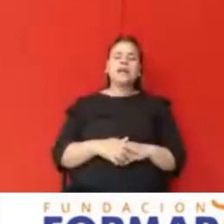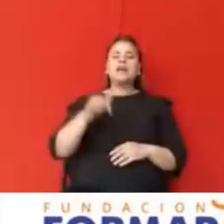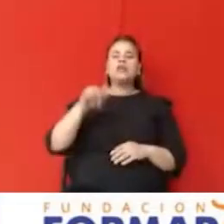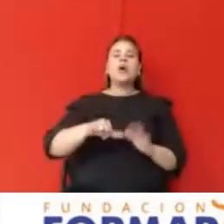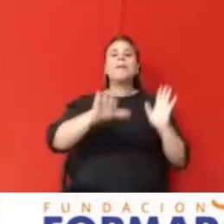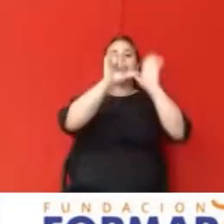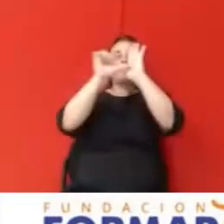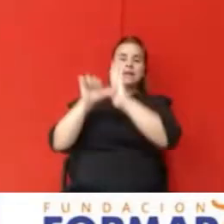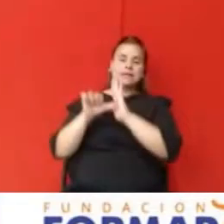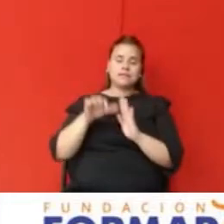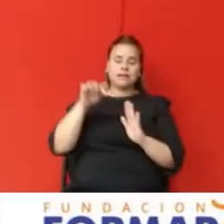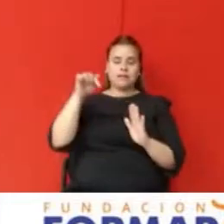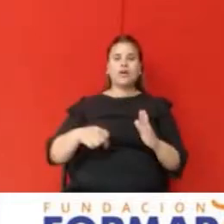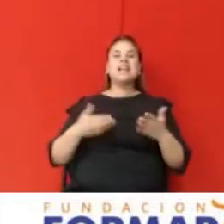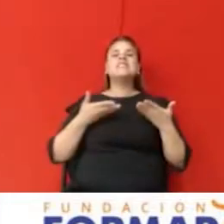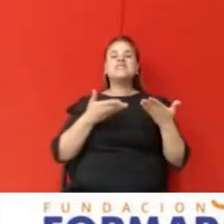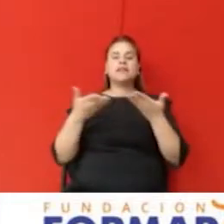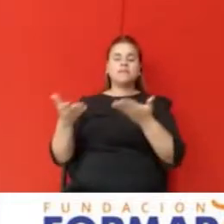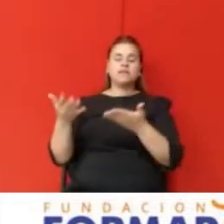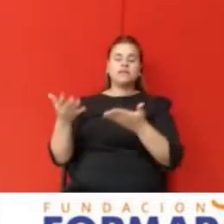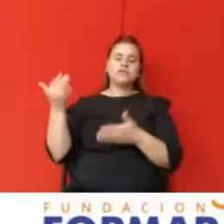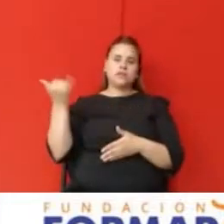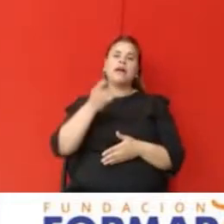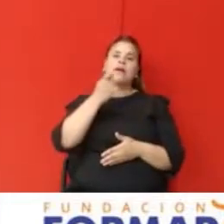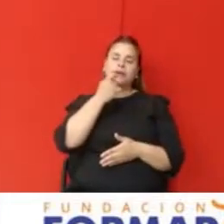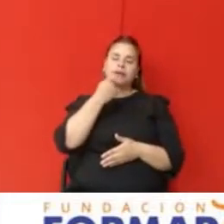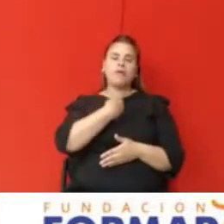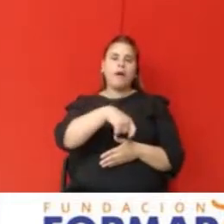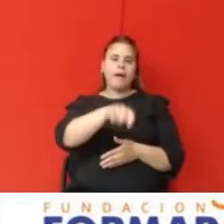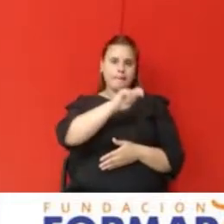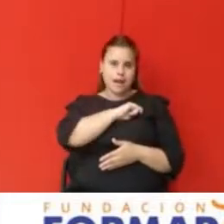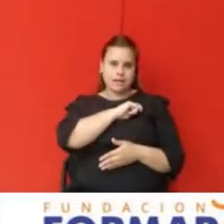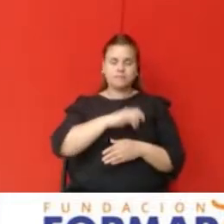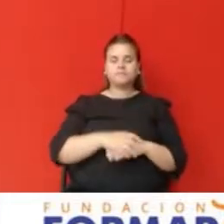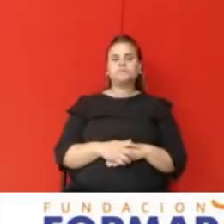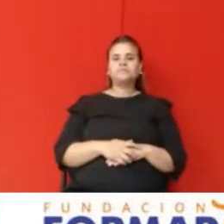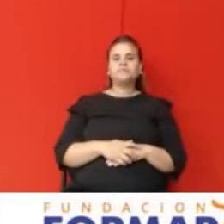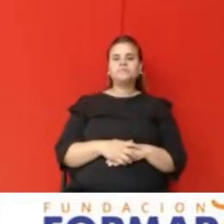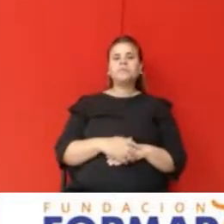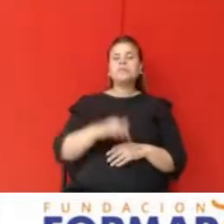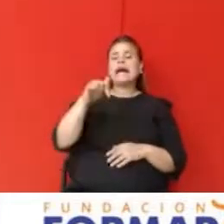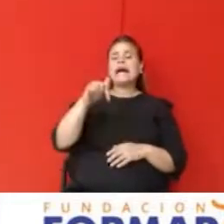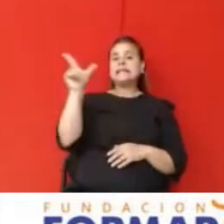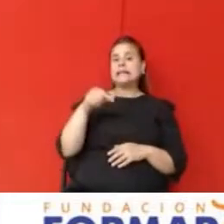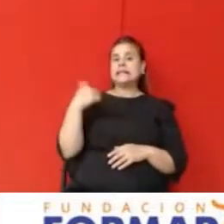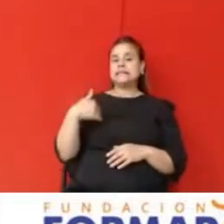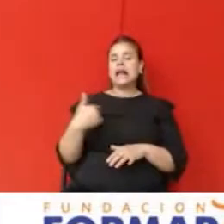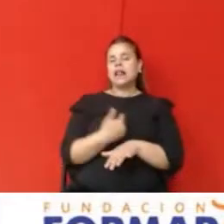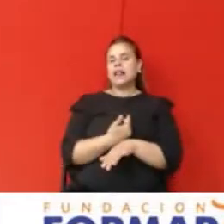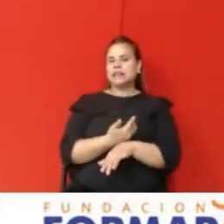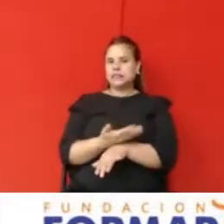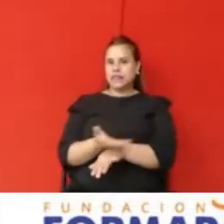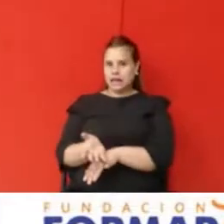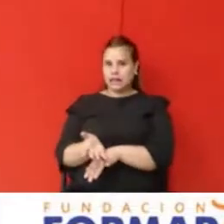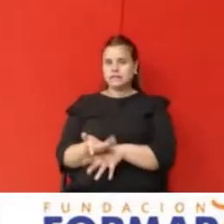más desarrollado tienen este tipo de prestación está España. En Argentina llegó un poco más tarde.